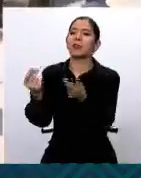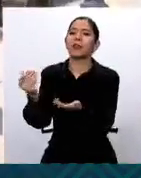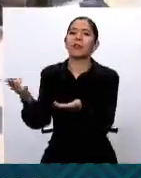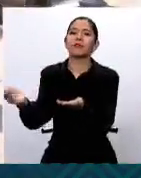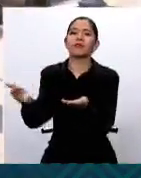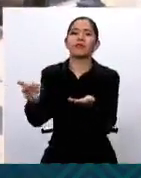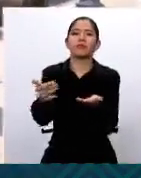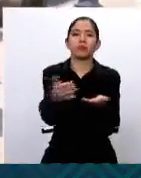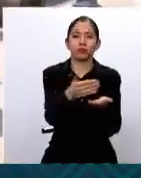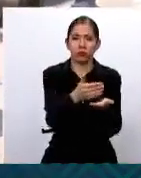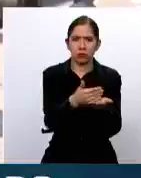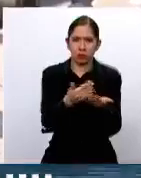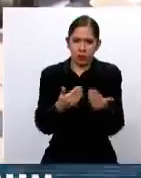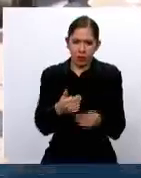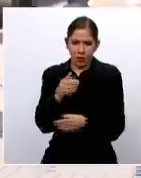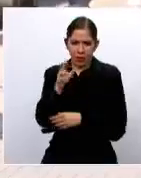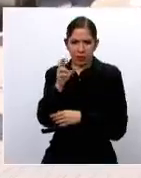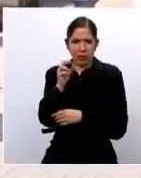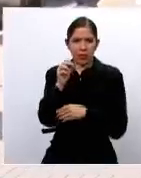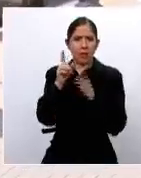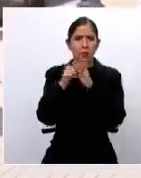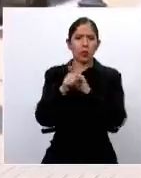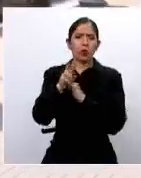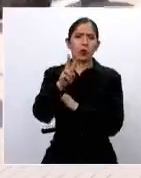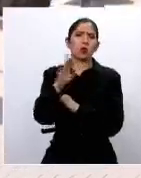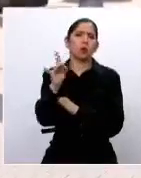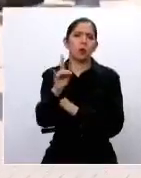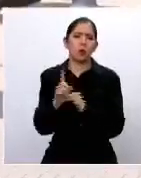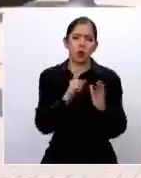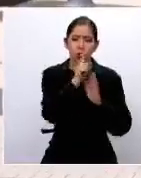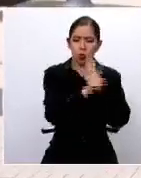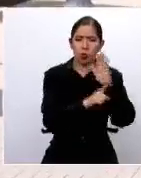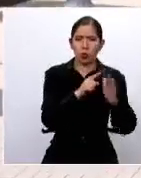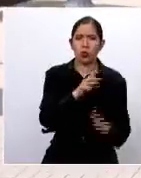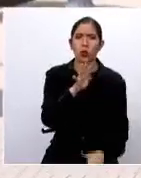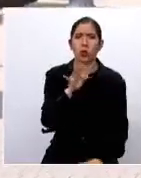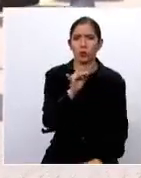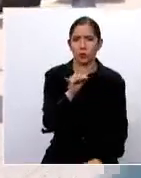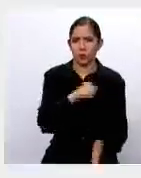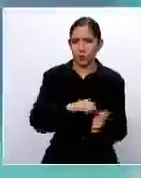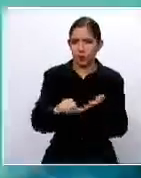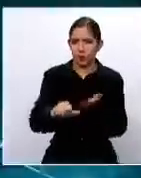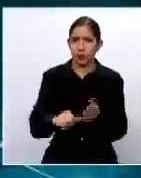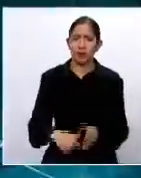deberá pagar por media hora 2 bolivianos y por una hora 4 bolivianos.